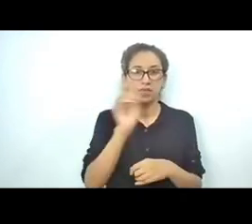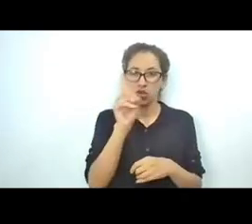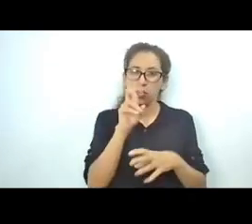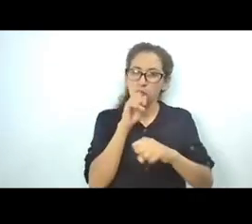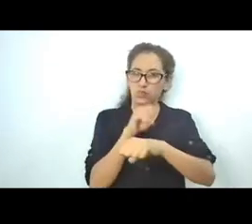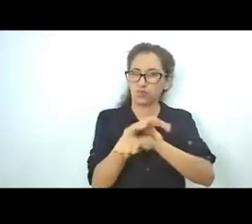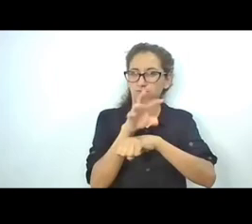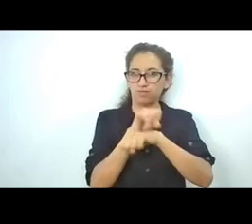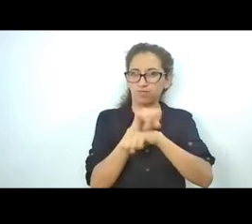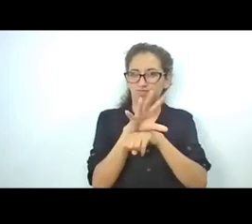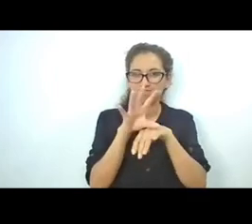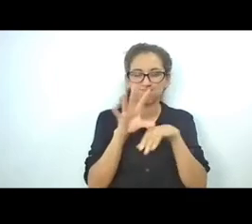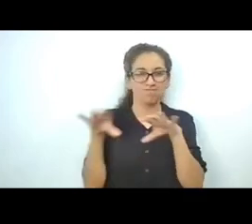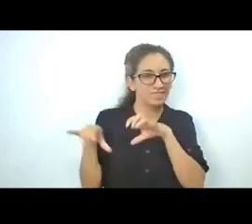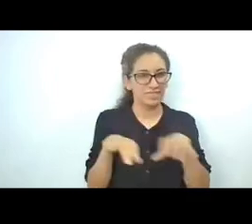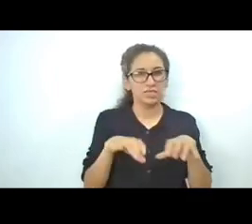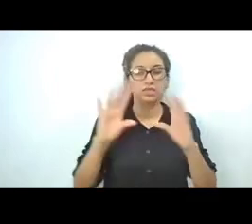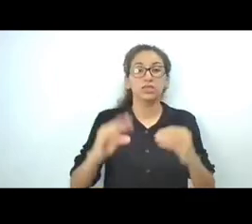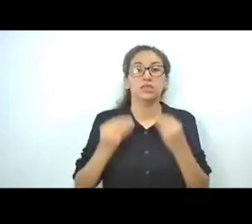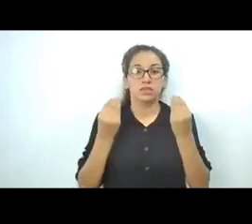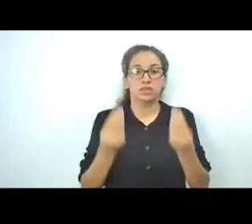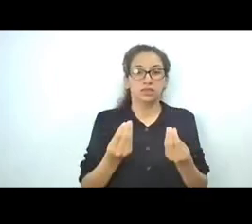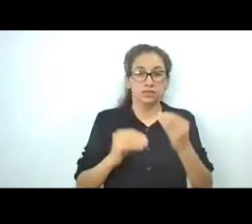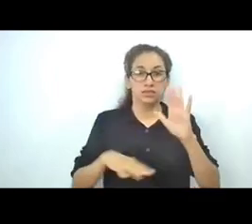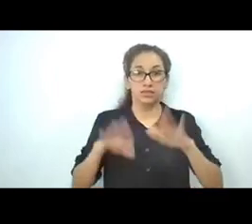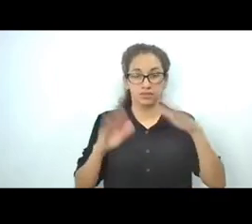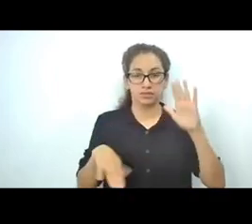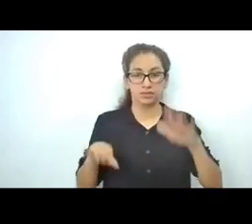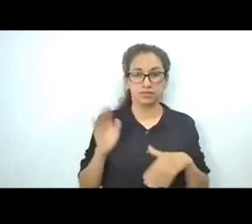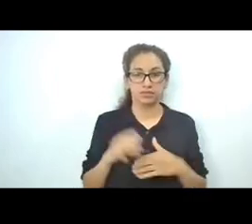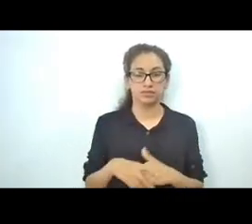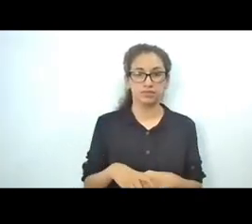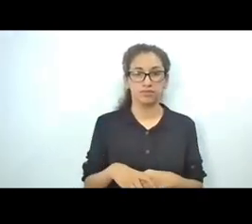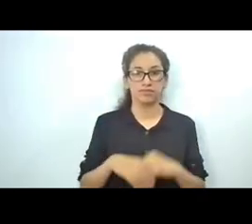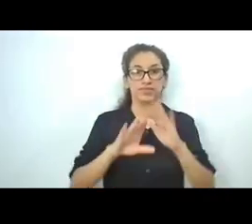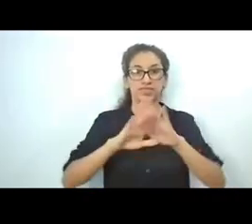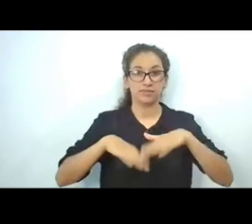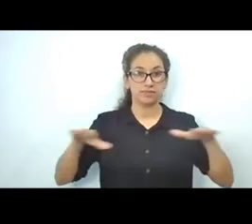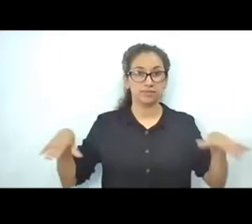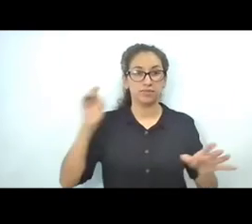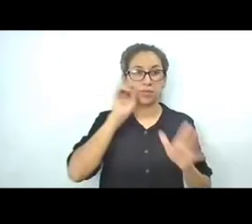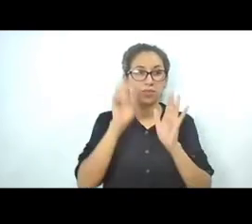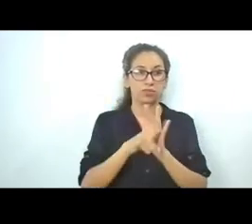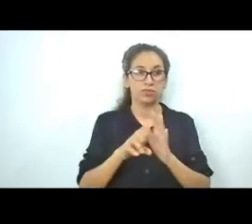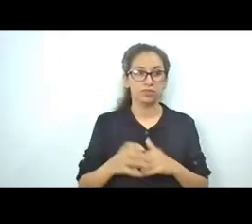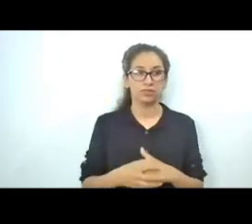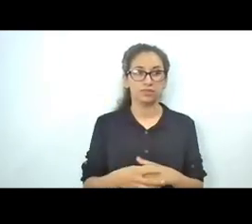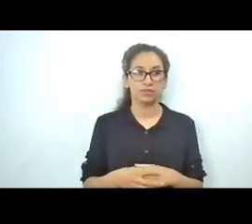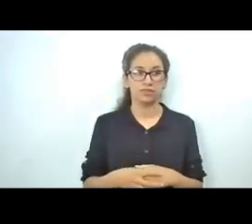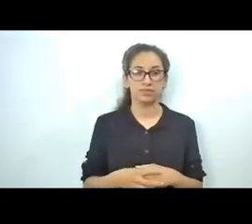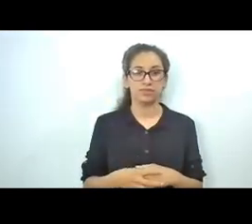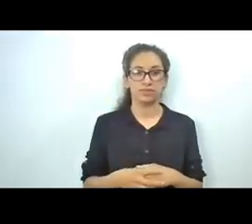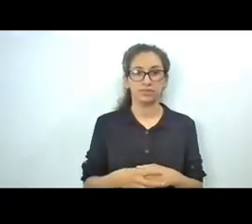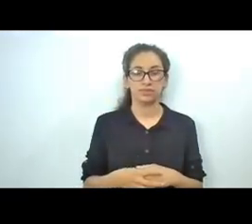la circuncisión, digamos, tan habitualmente a los niños, por ejemplo, que llegan.